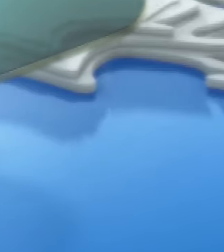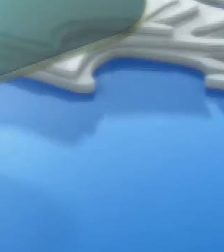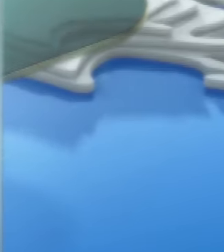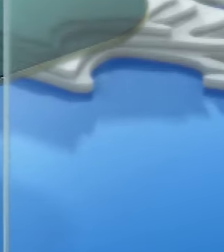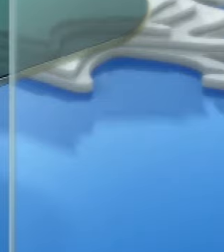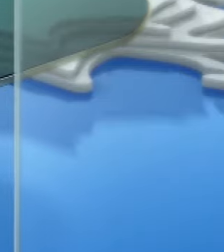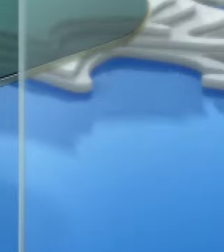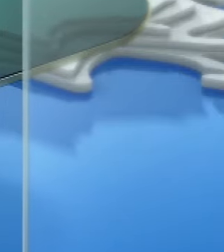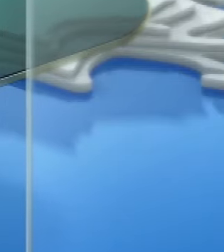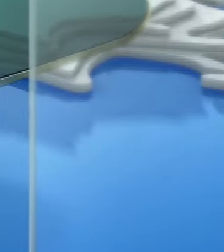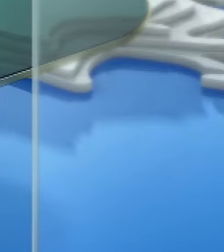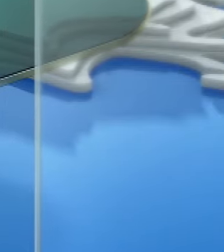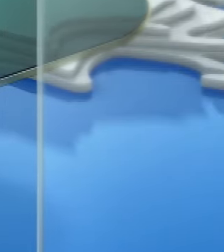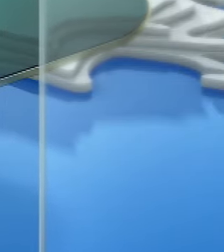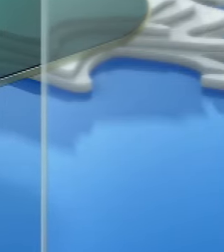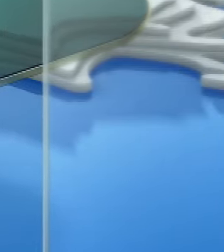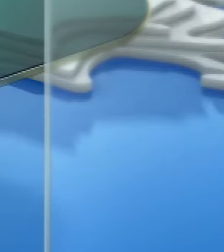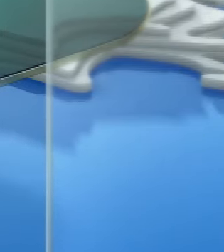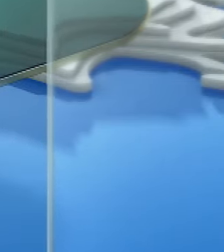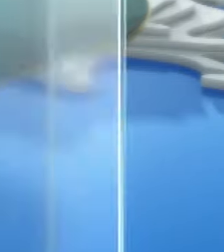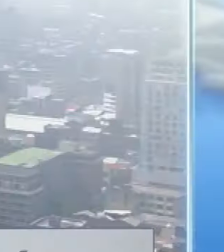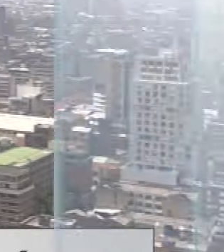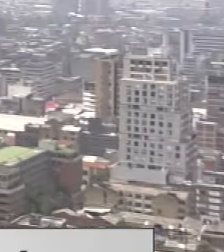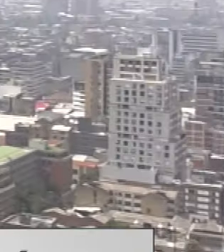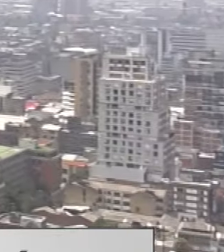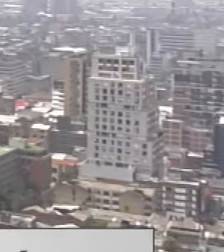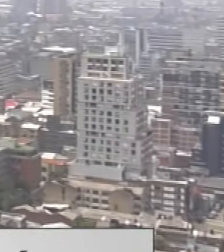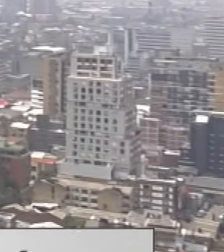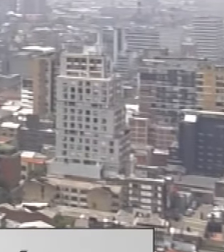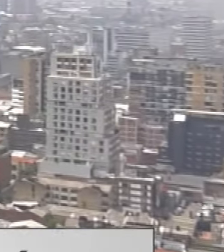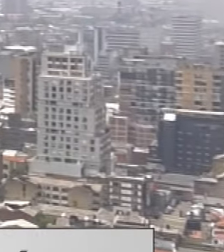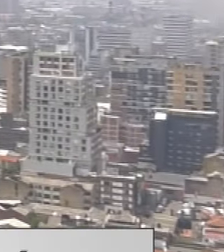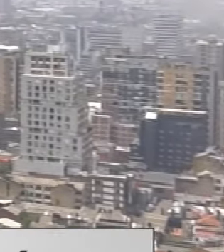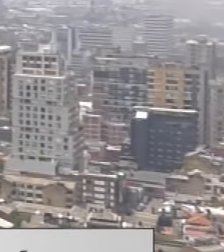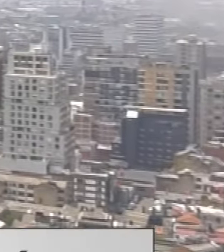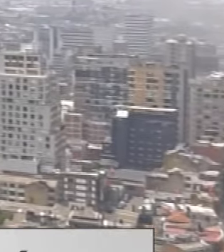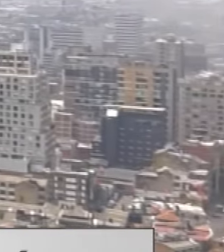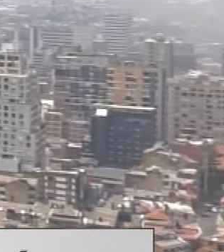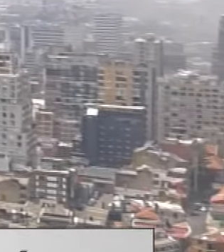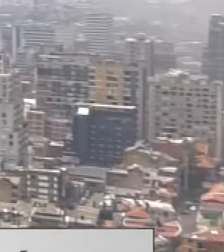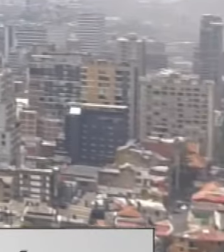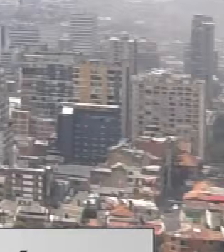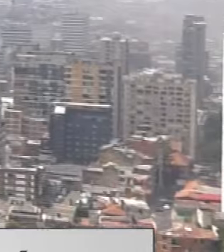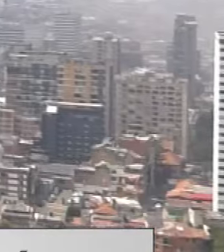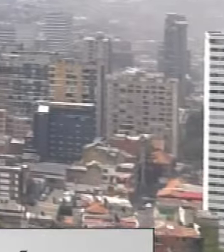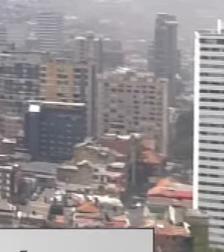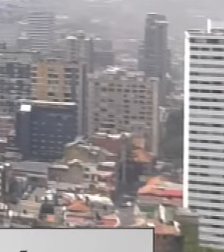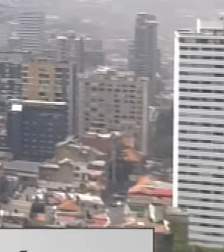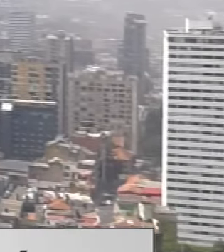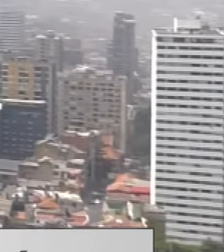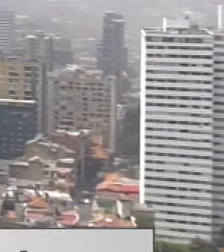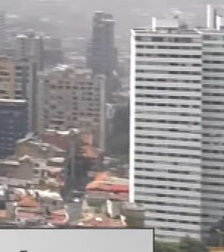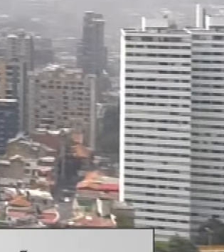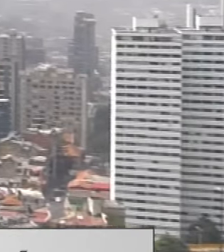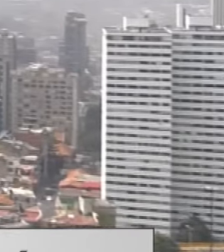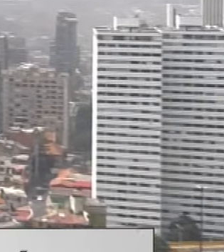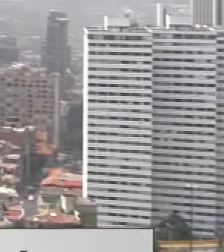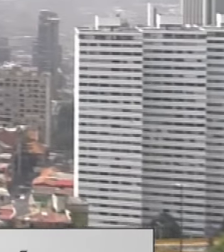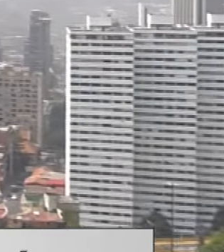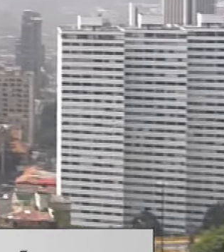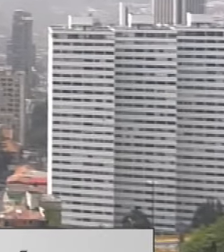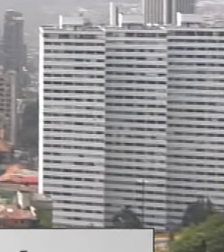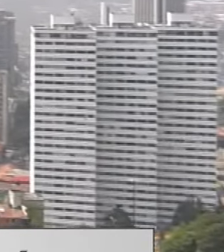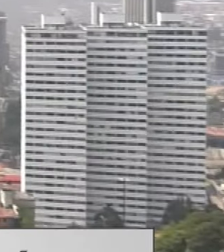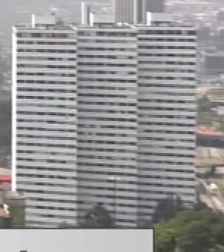Noticentro 1, CMI. Bogotá regresa al esquema de racionamiento de agua cada 9 días.